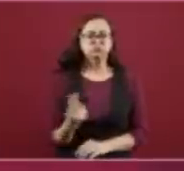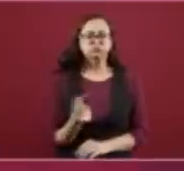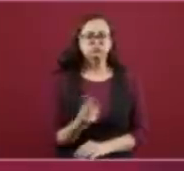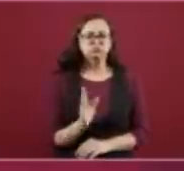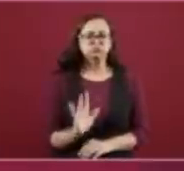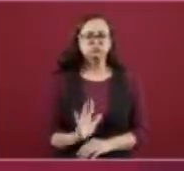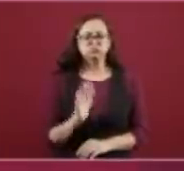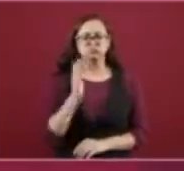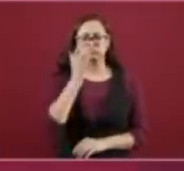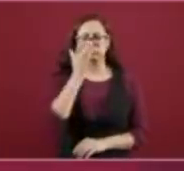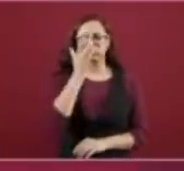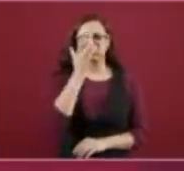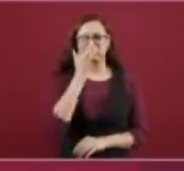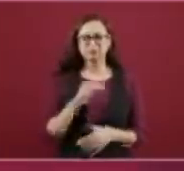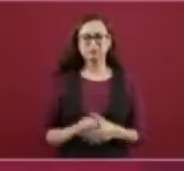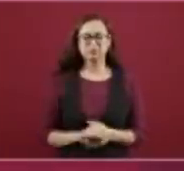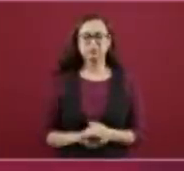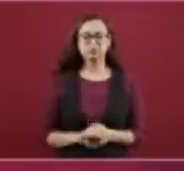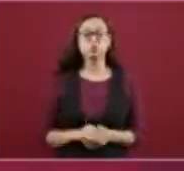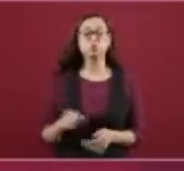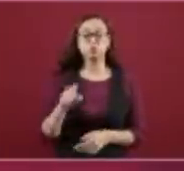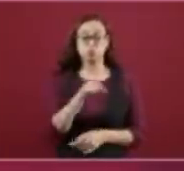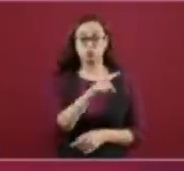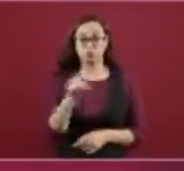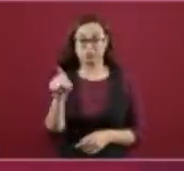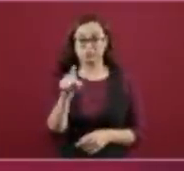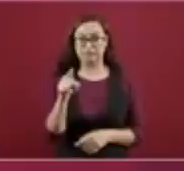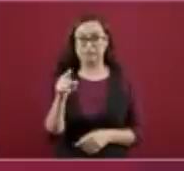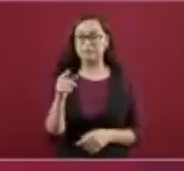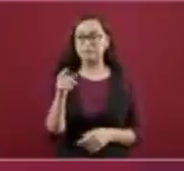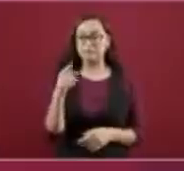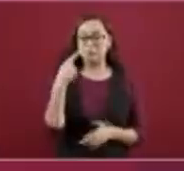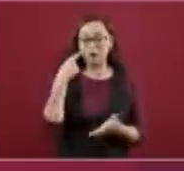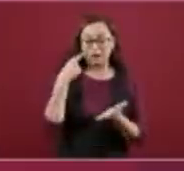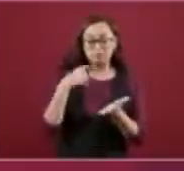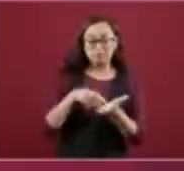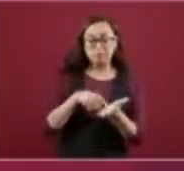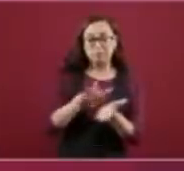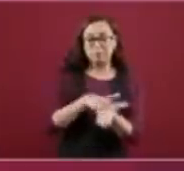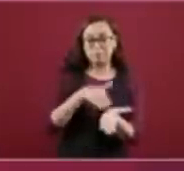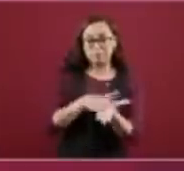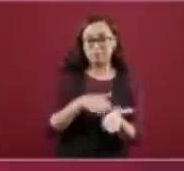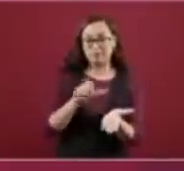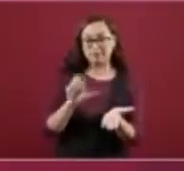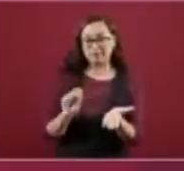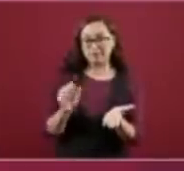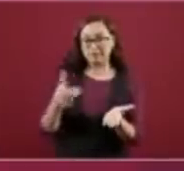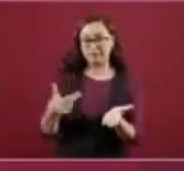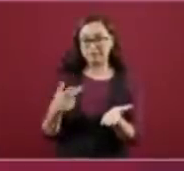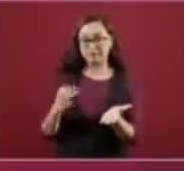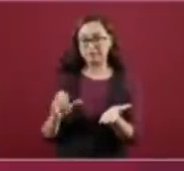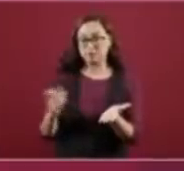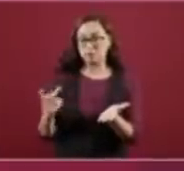revisan el documento que presenta Hacienda, es